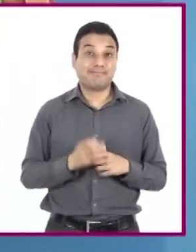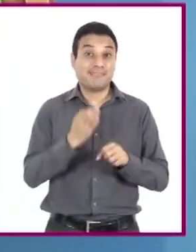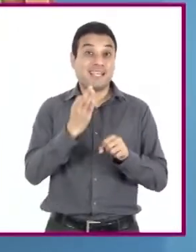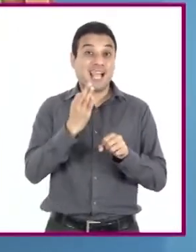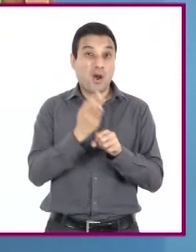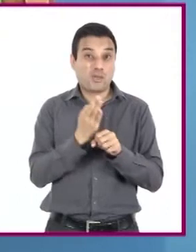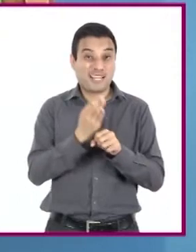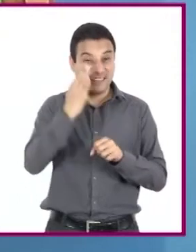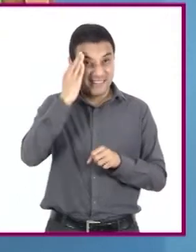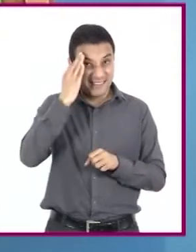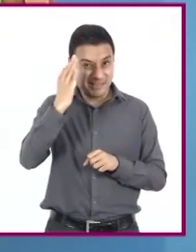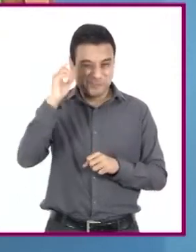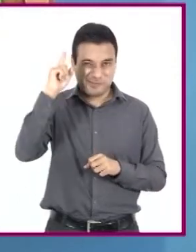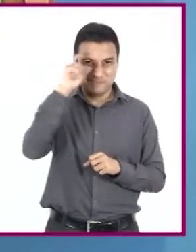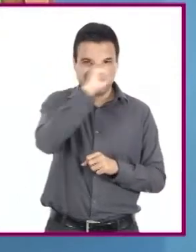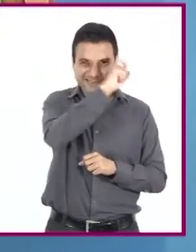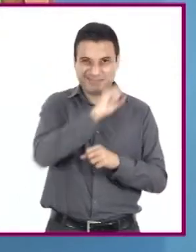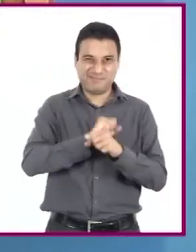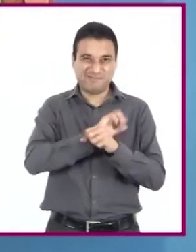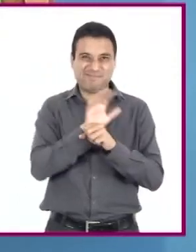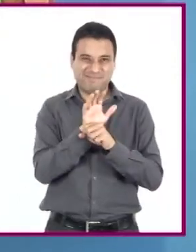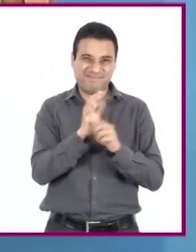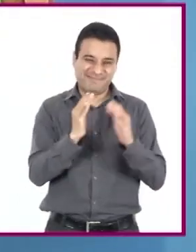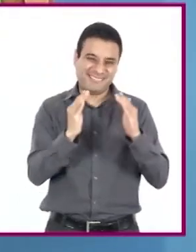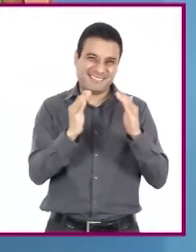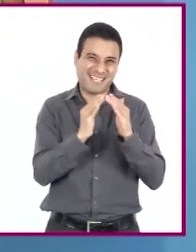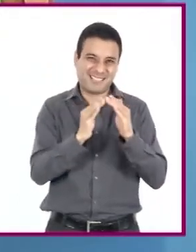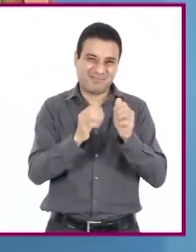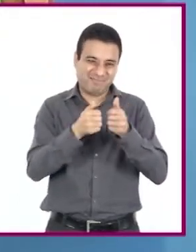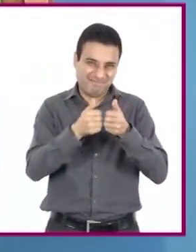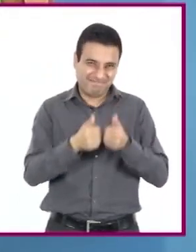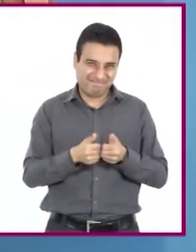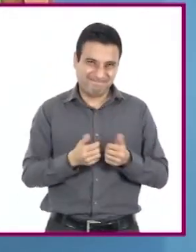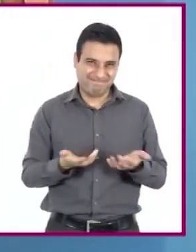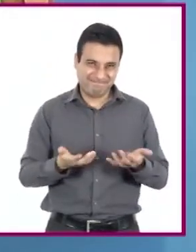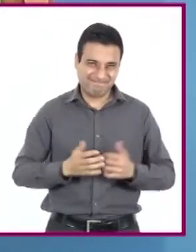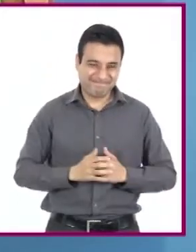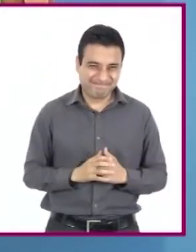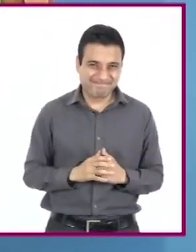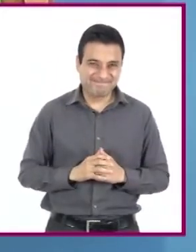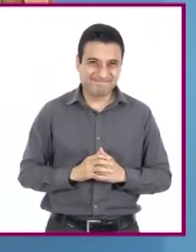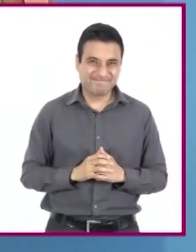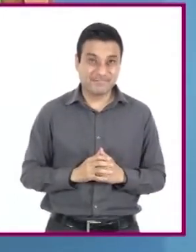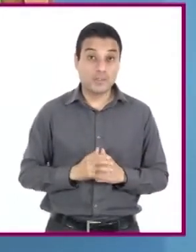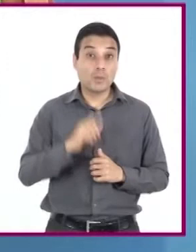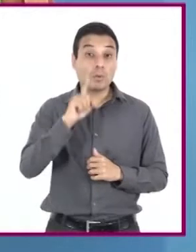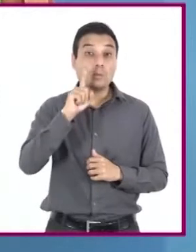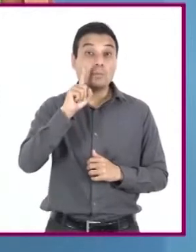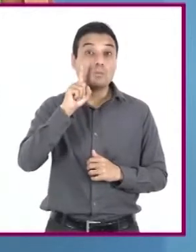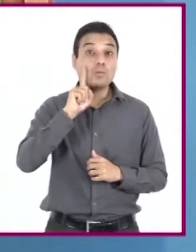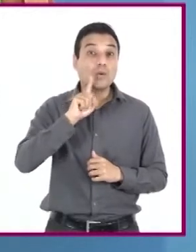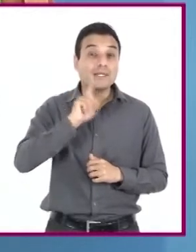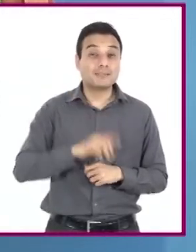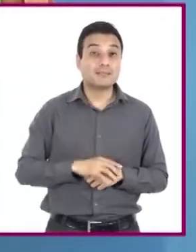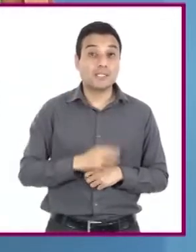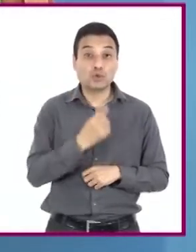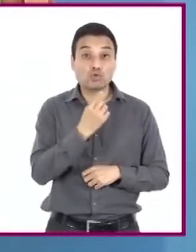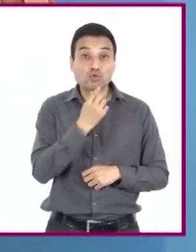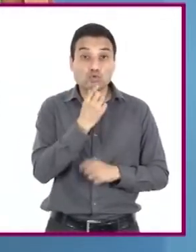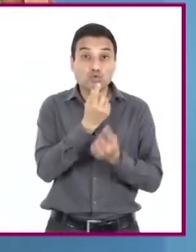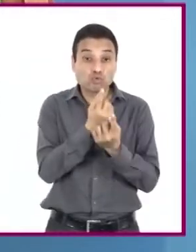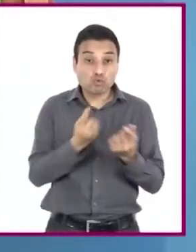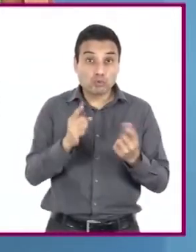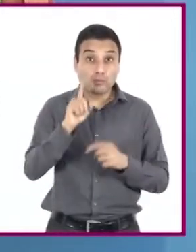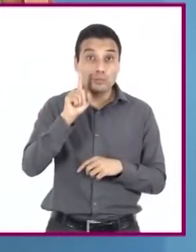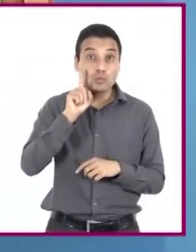difíciles de confinamiento provocado por la pandemia de COVID-19, las mujeres y niñas, no solo